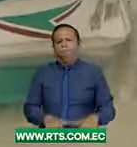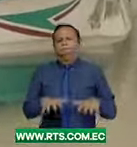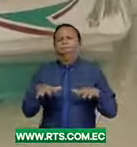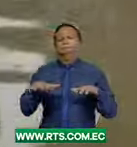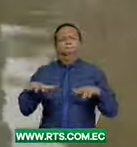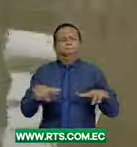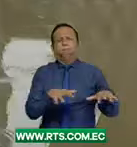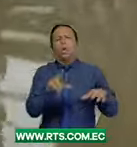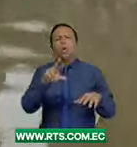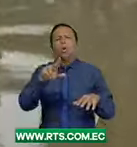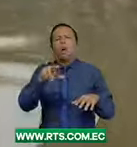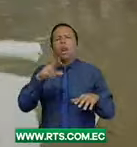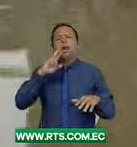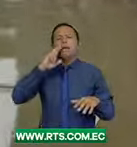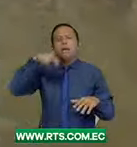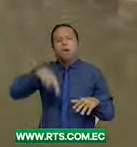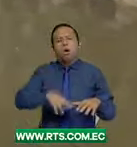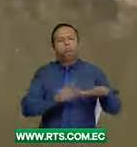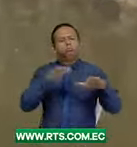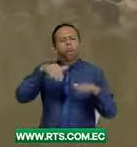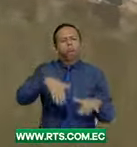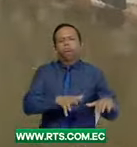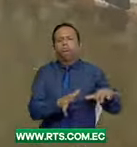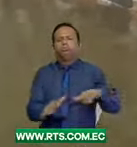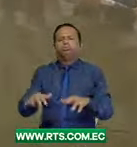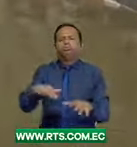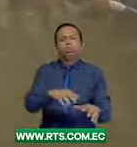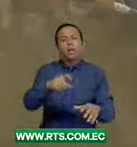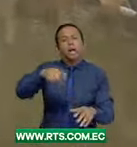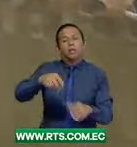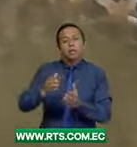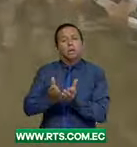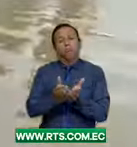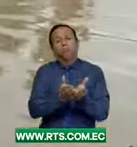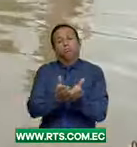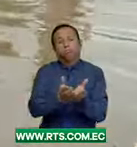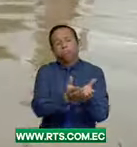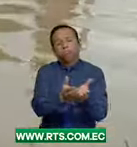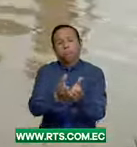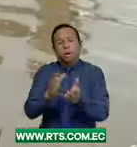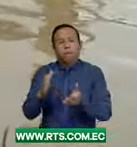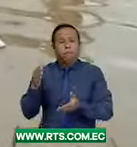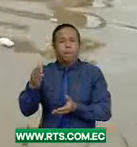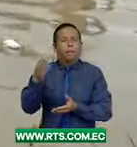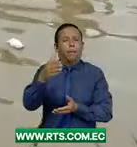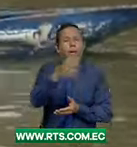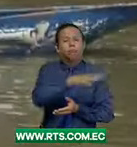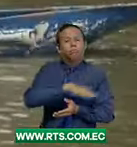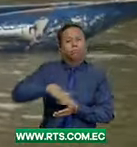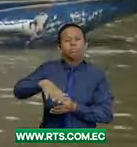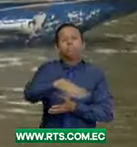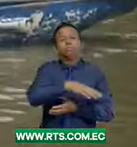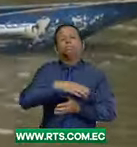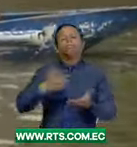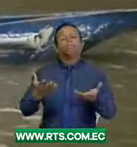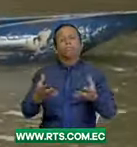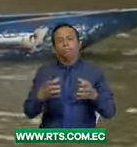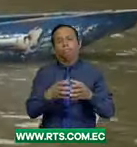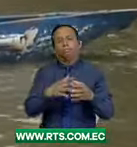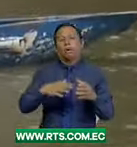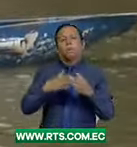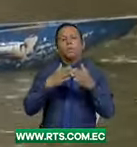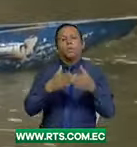canoas, lanchas o balsas para recorrer las calles de diferentes barrios en la parroquia Pozorja. Solo de esa forma